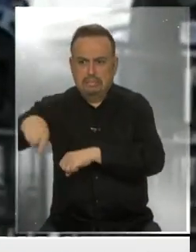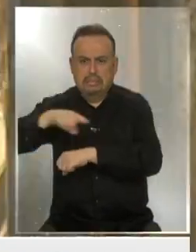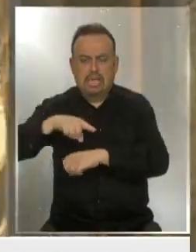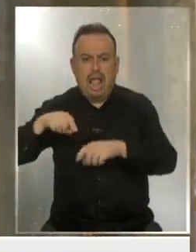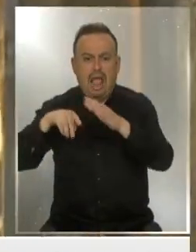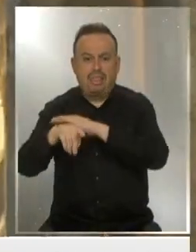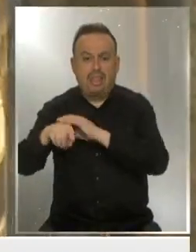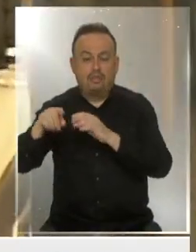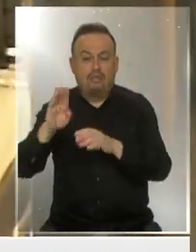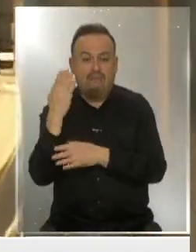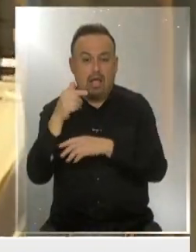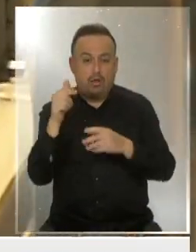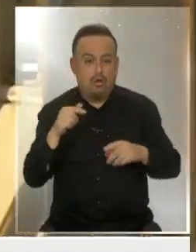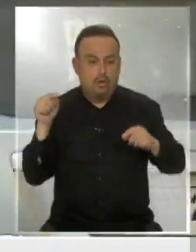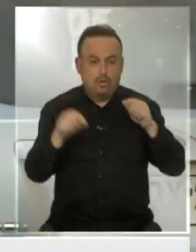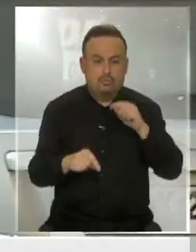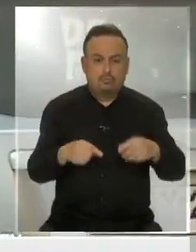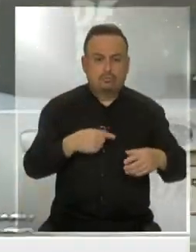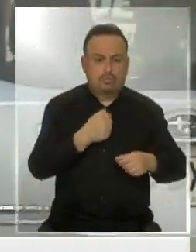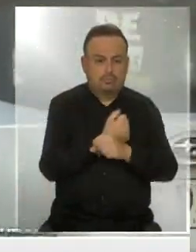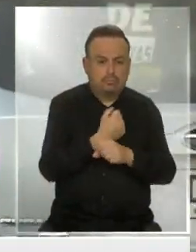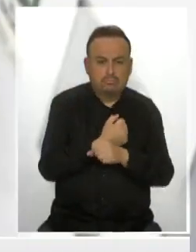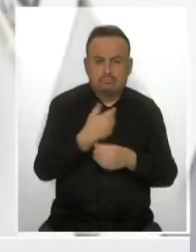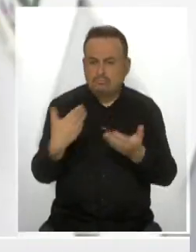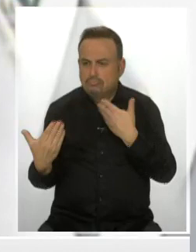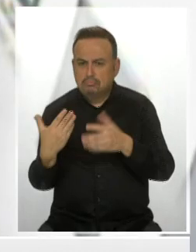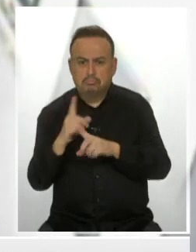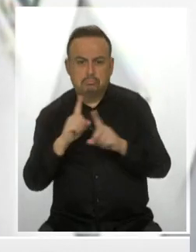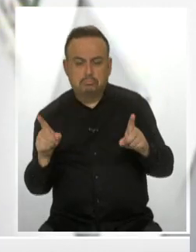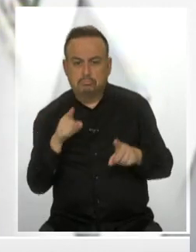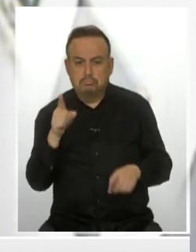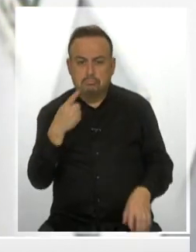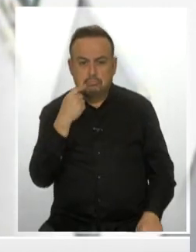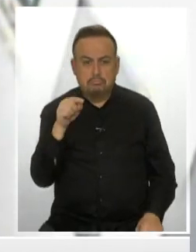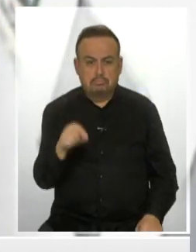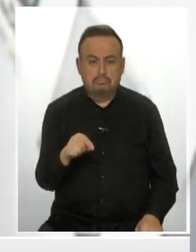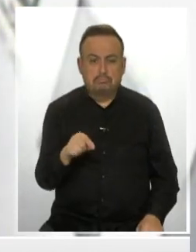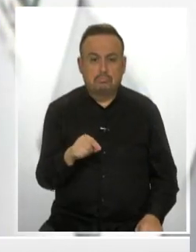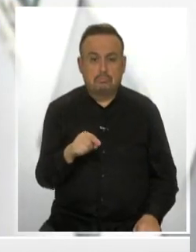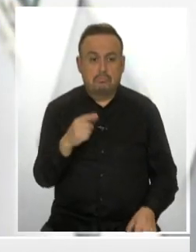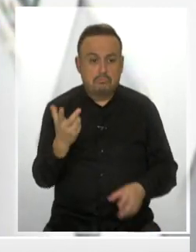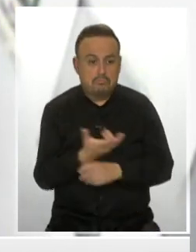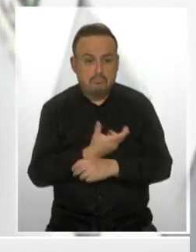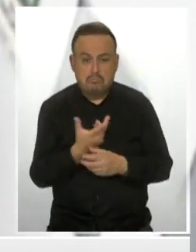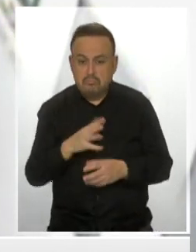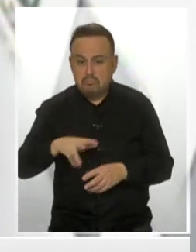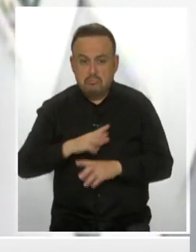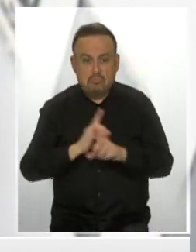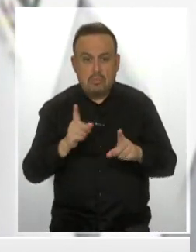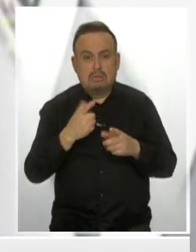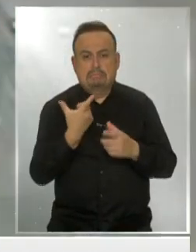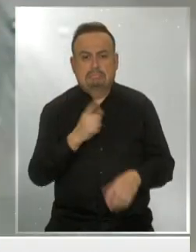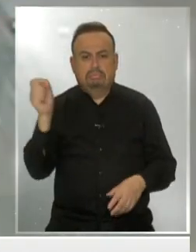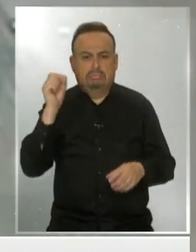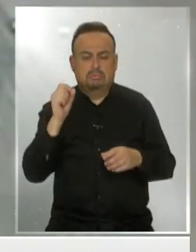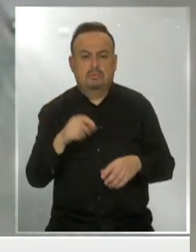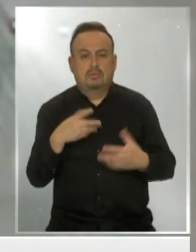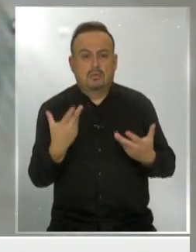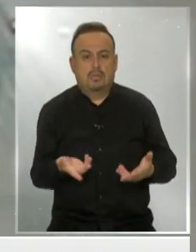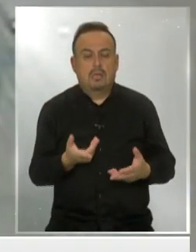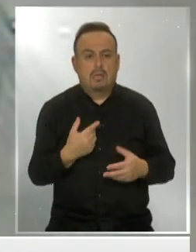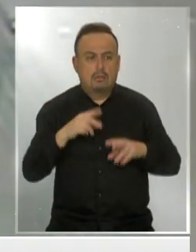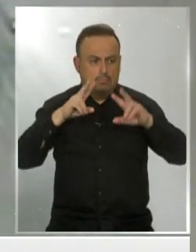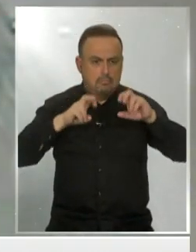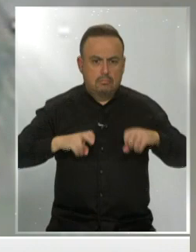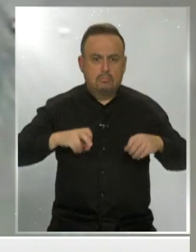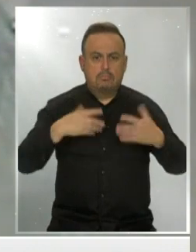llegaban a fin de iniciar negociaciones que no prosperaron ya que al ver frustrada su intención el delincuente decidió escapar se inició una investigación